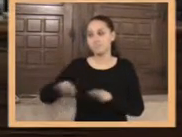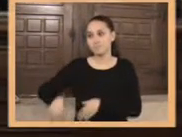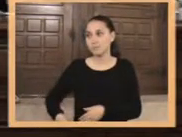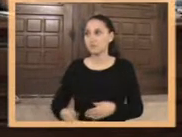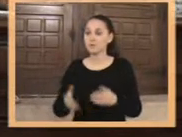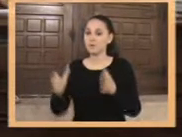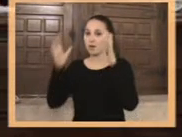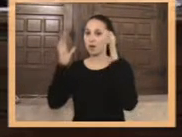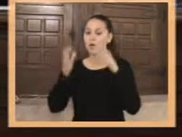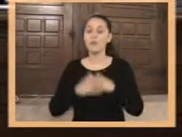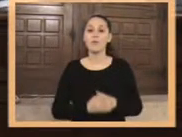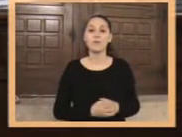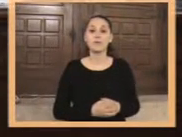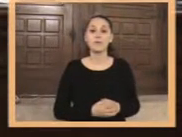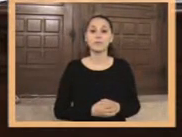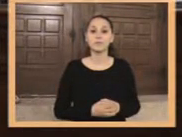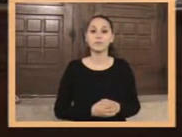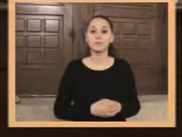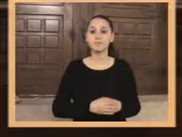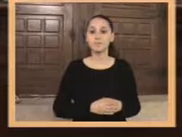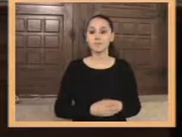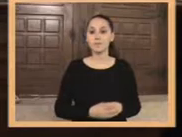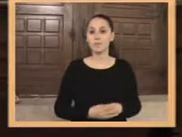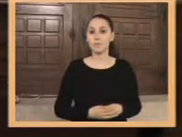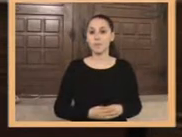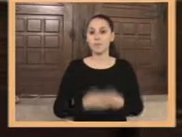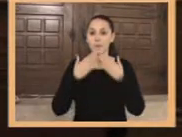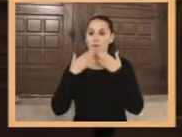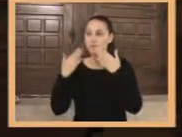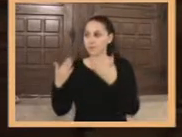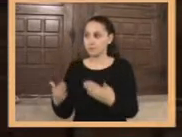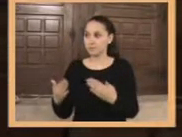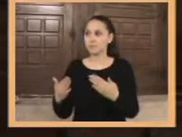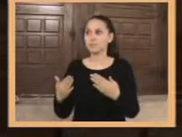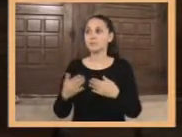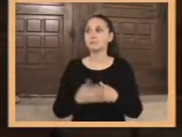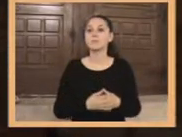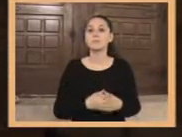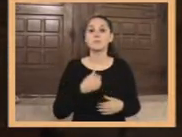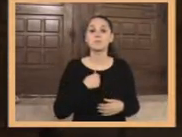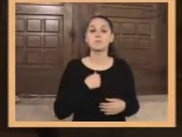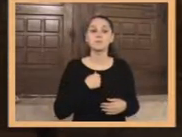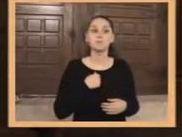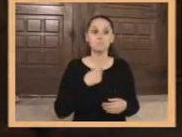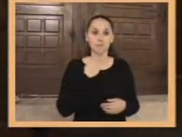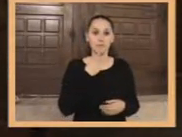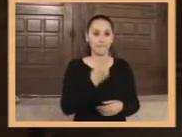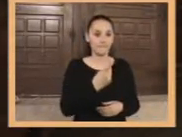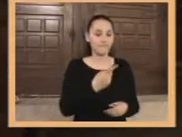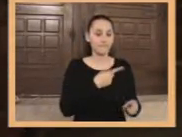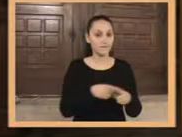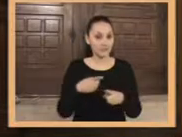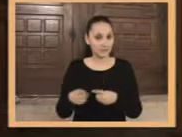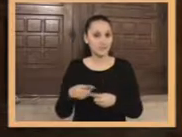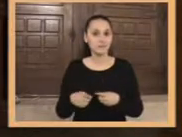propuesta. Muchas gracias. Señor Rodríguez, muchas gracias. Yo tengo que hacerle algunas consideraciones al respecto. Miren, lo